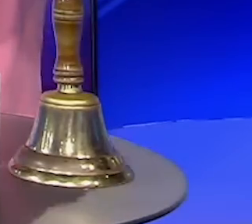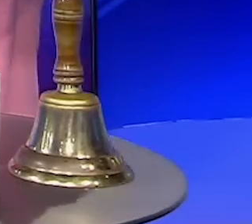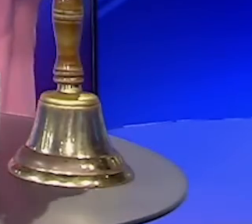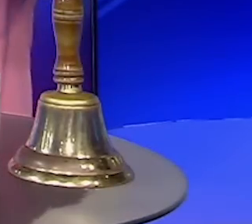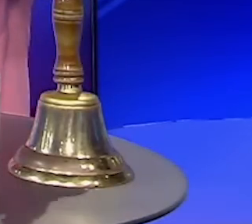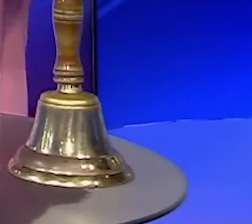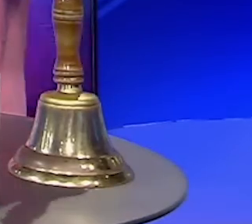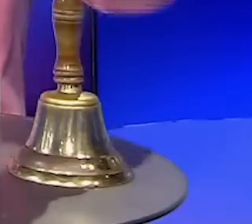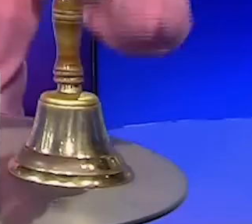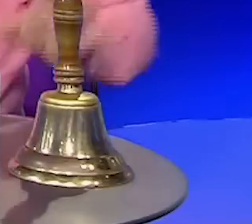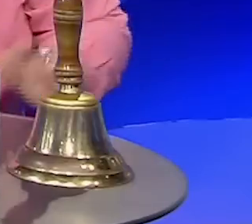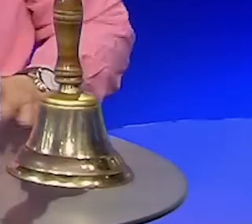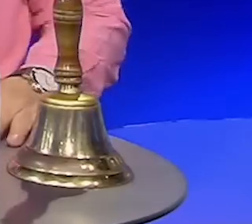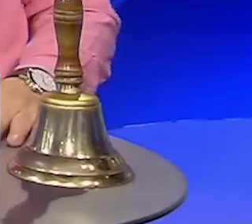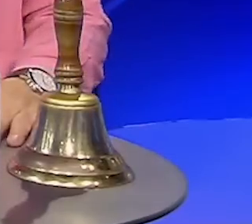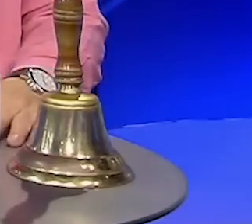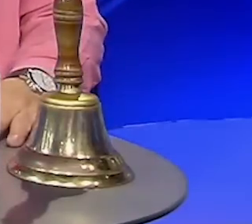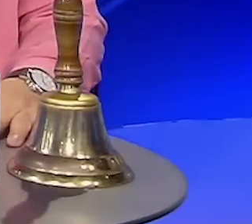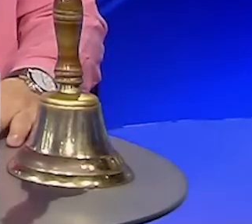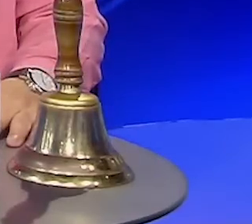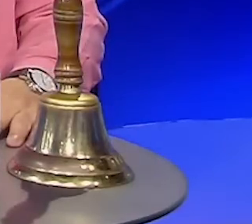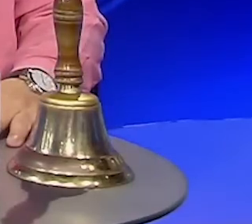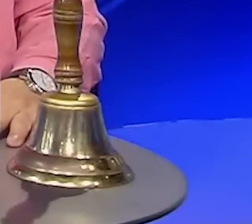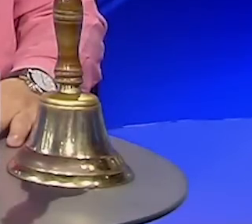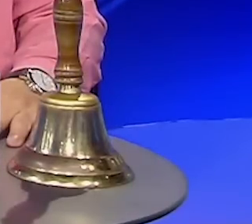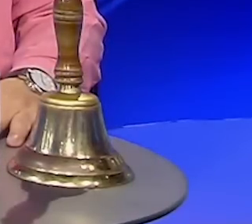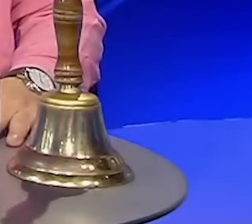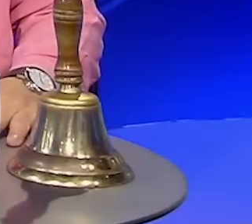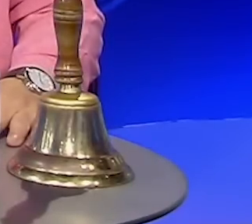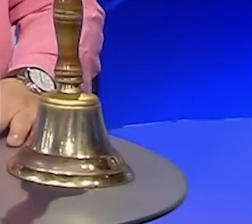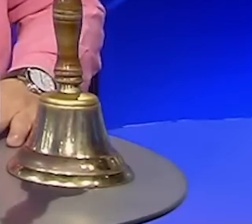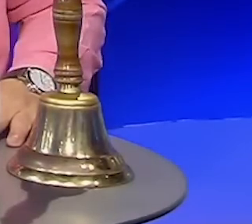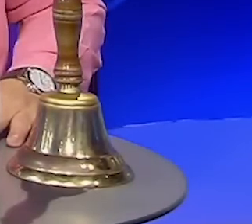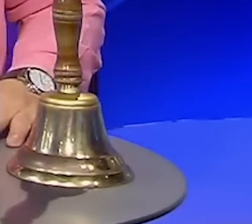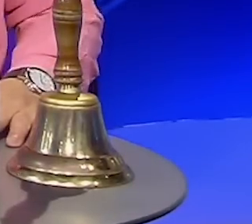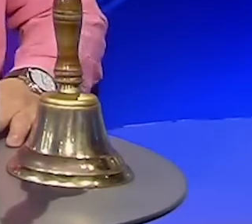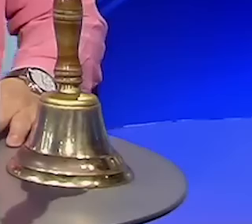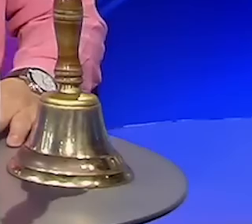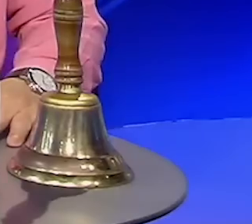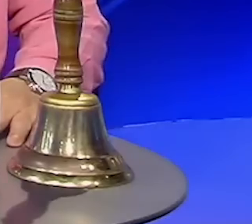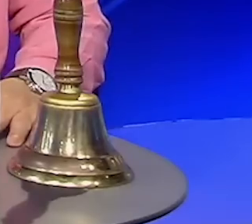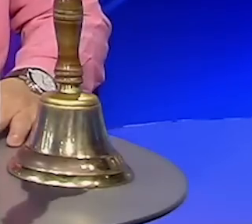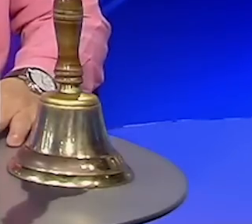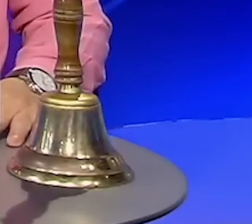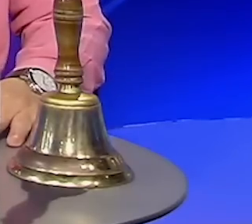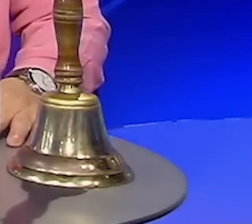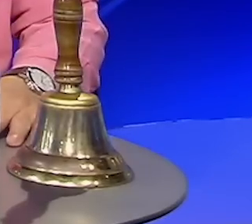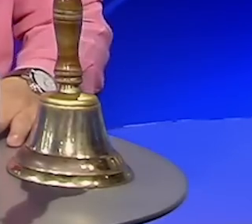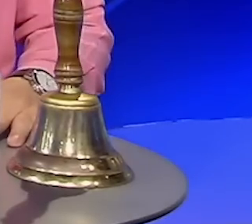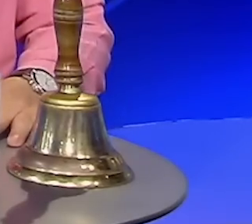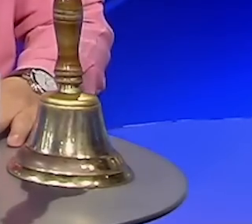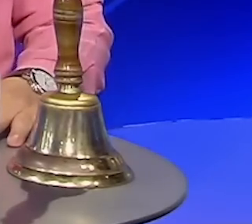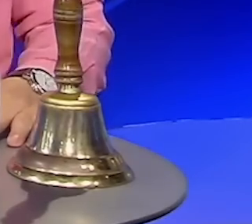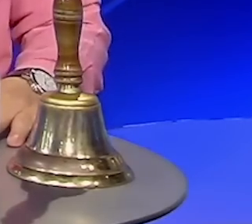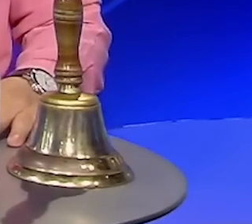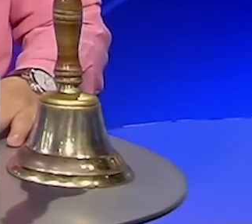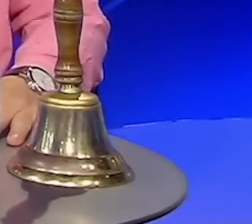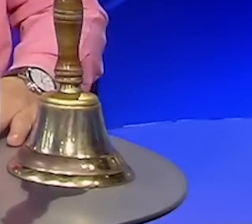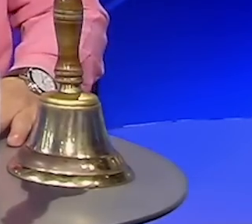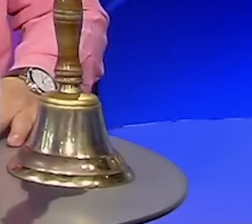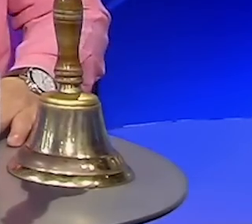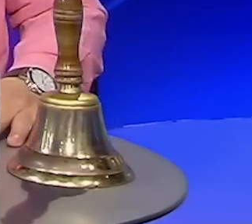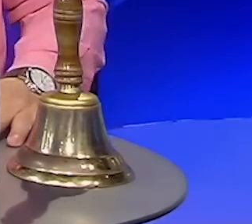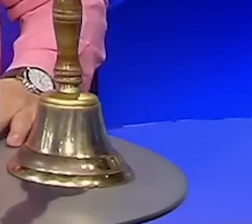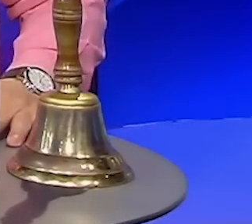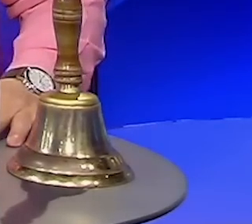nadie le interesa, eso es cuestión personal. Pero cuando se trata de pornografía infantil, donde se involucra, se viola, se abusa de niña, niño,